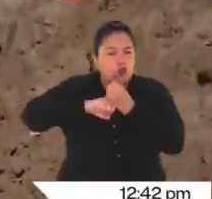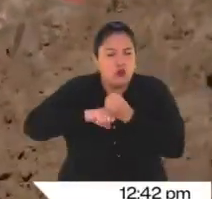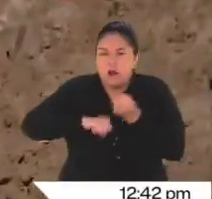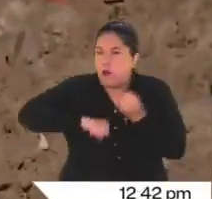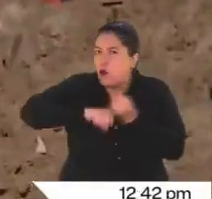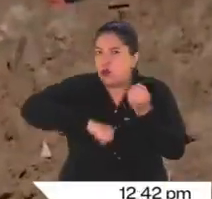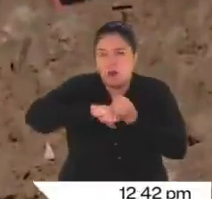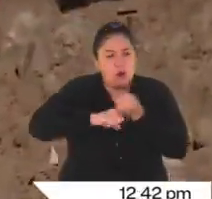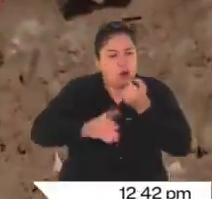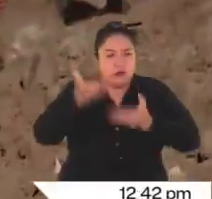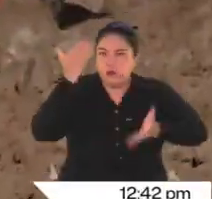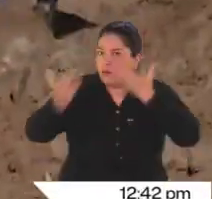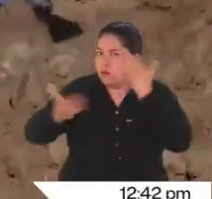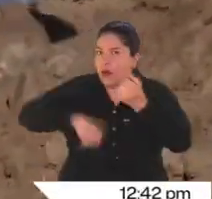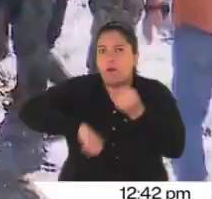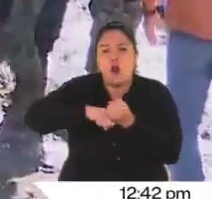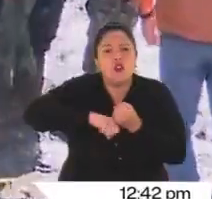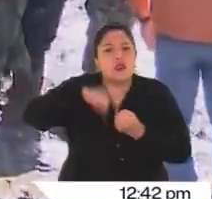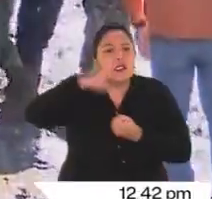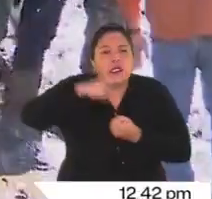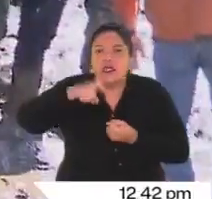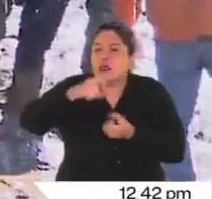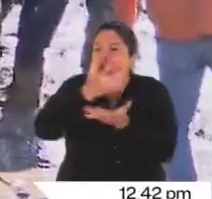evacuar al personal afectado que así lo requiera.